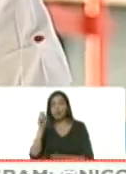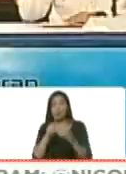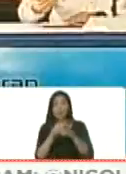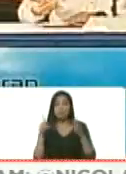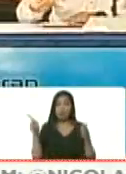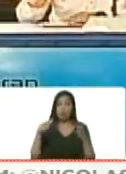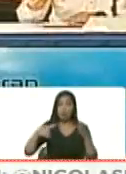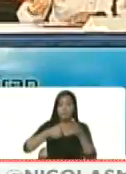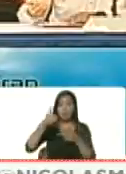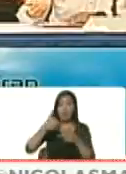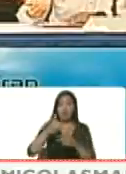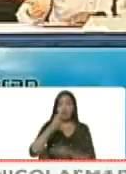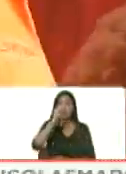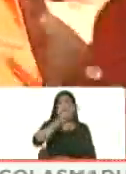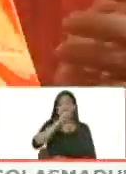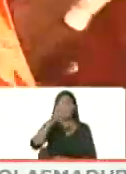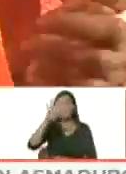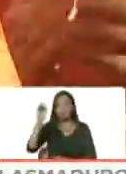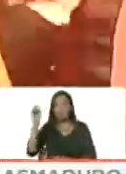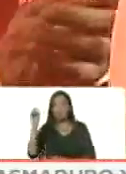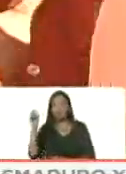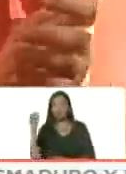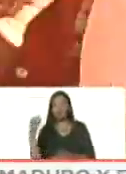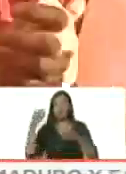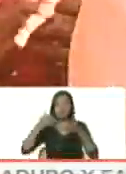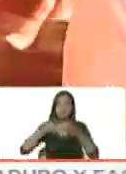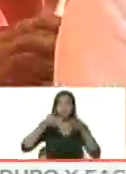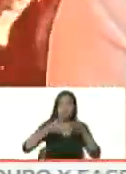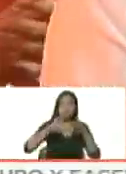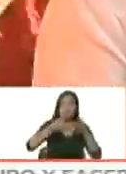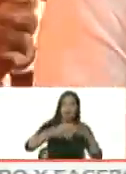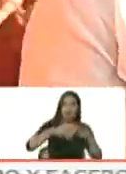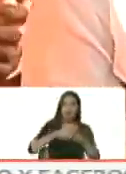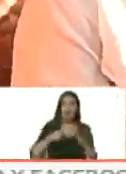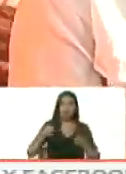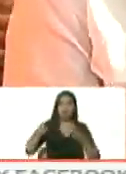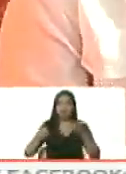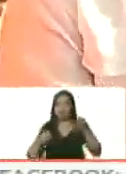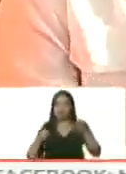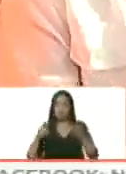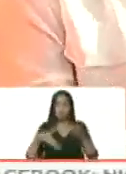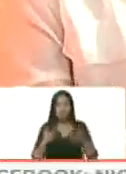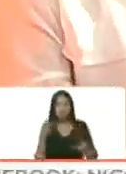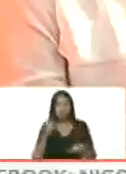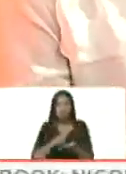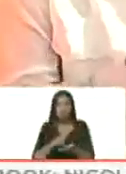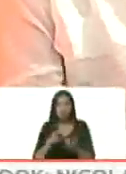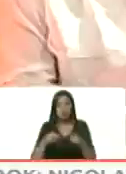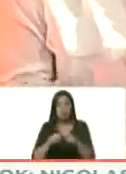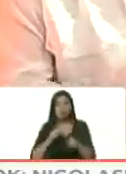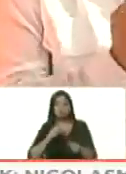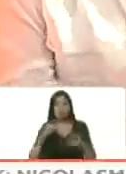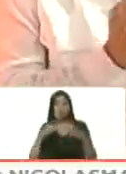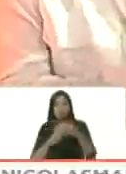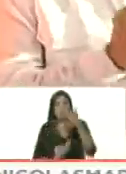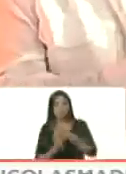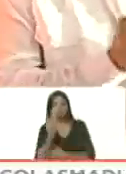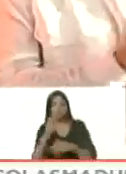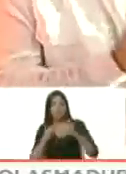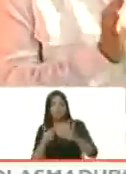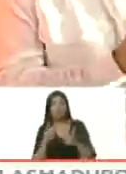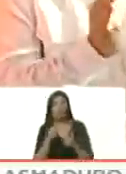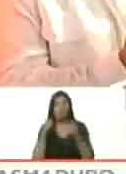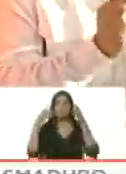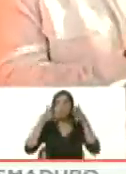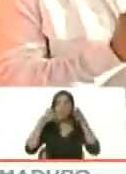barcos que pueden llevar 350 contenedores y más. Estamos convencidos, y en la reunión que surgió nos pedían algunos